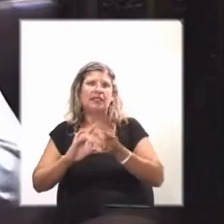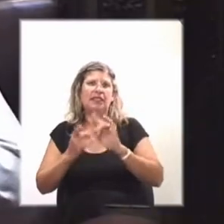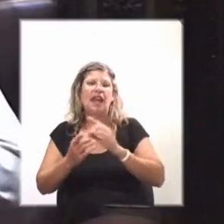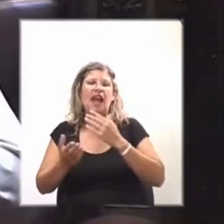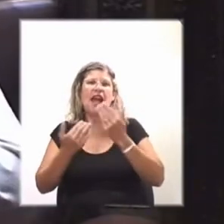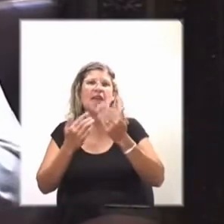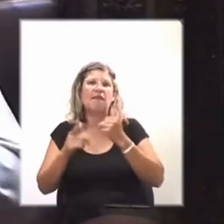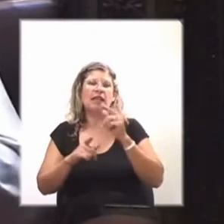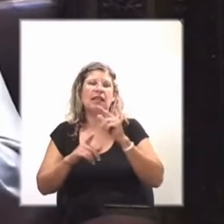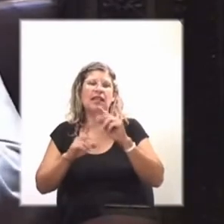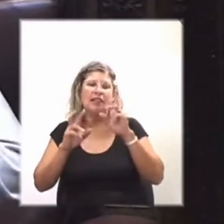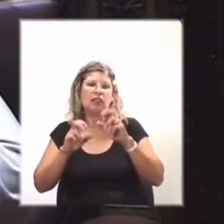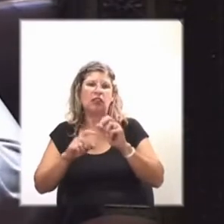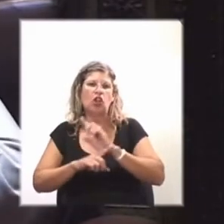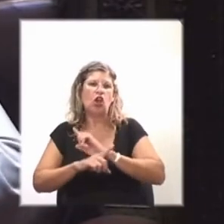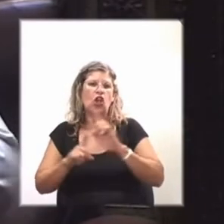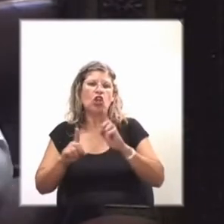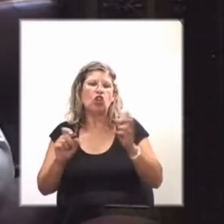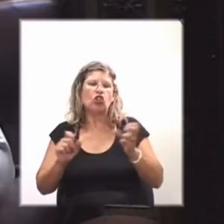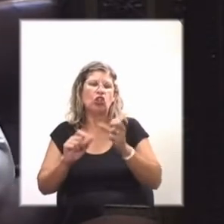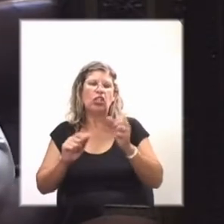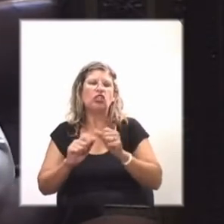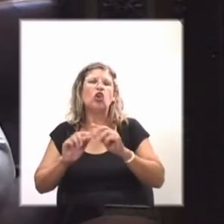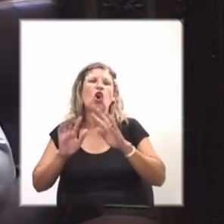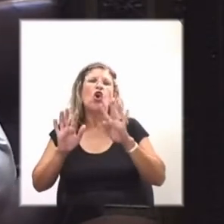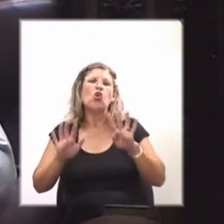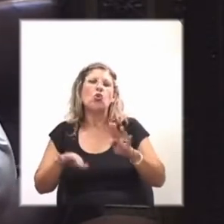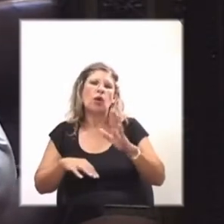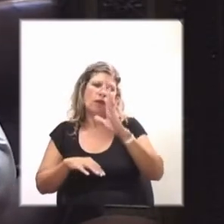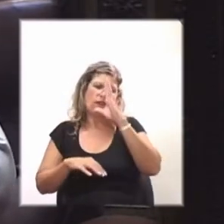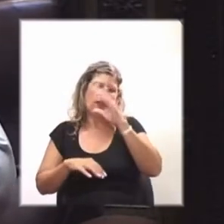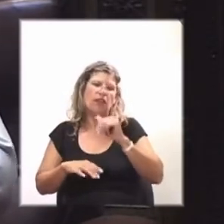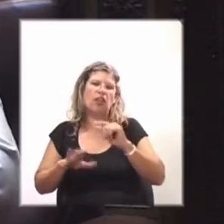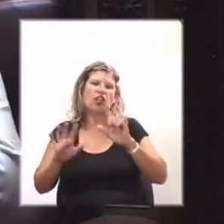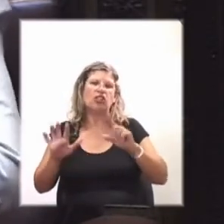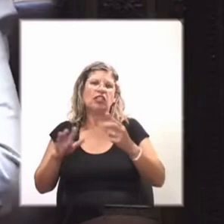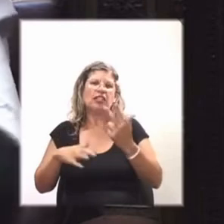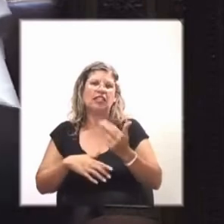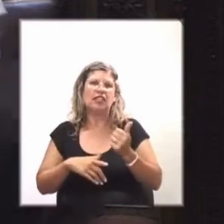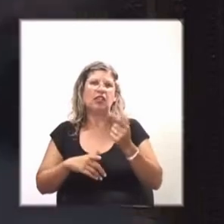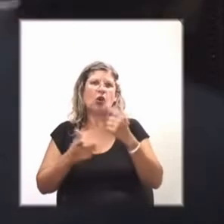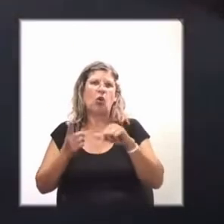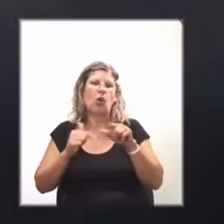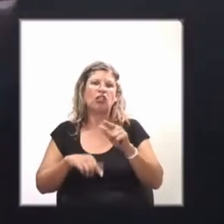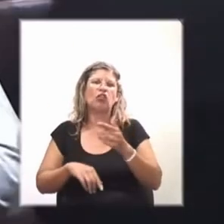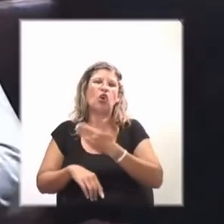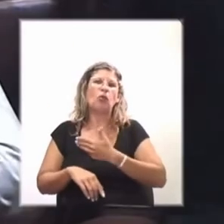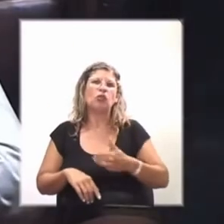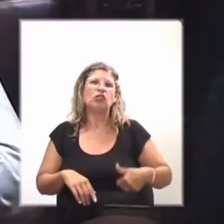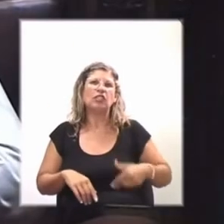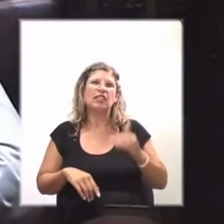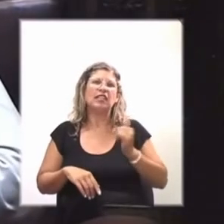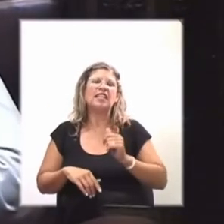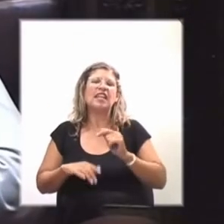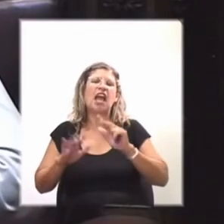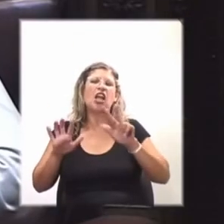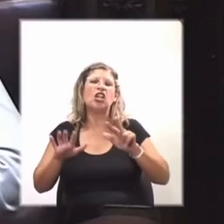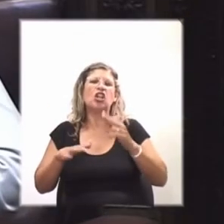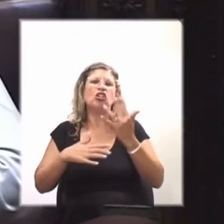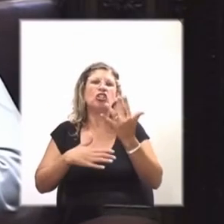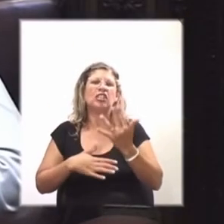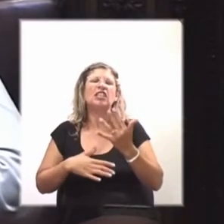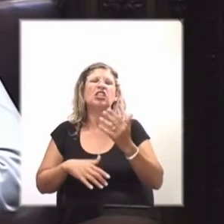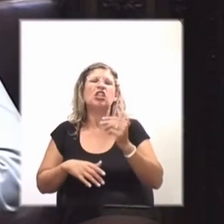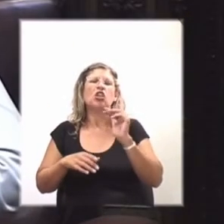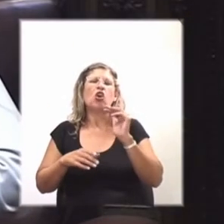lo que no se hizo el 9 de febrero del 73, cuando el presidente tenía el 85% de los votos en este